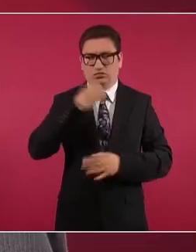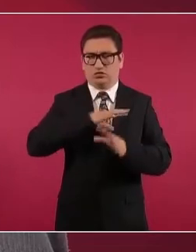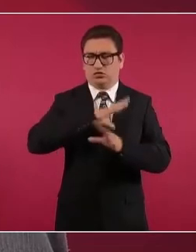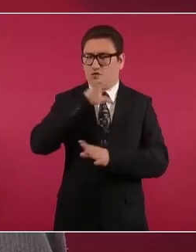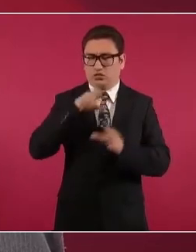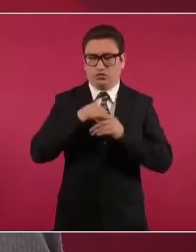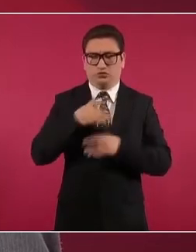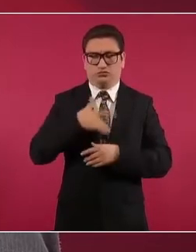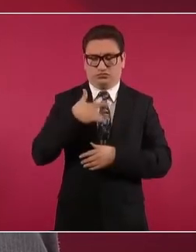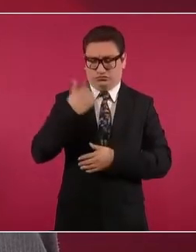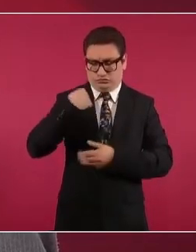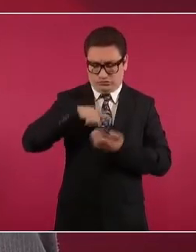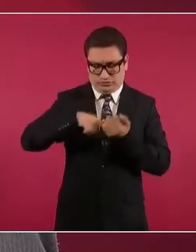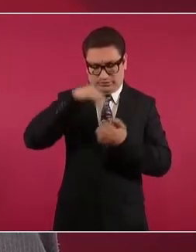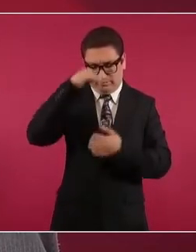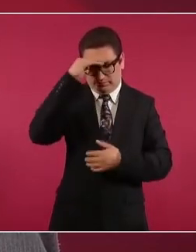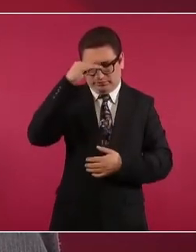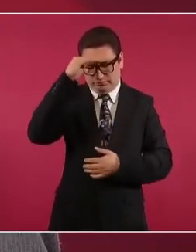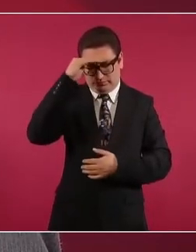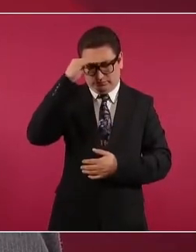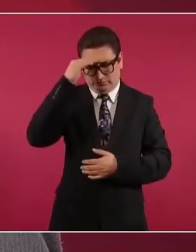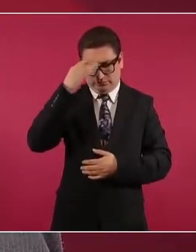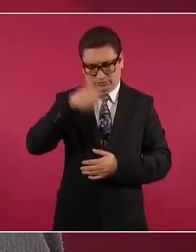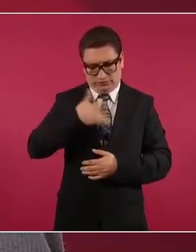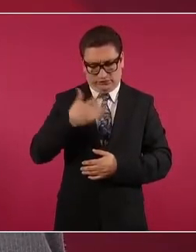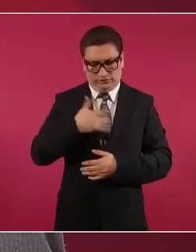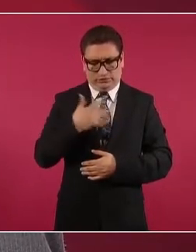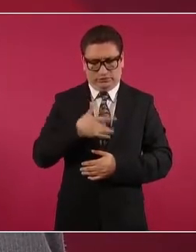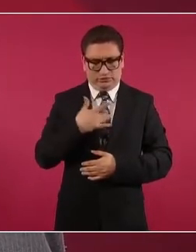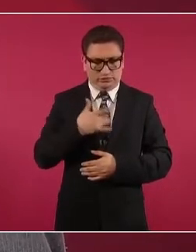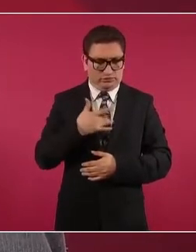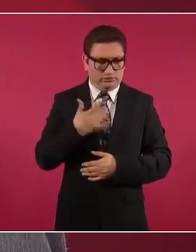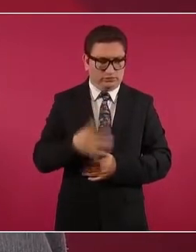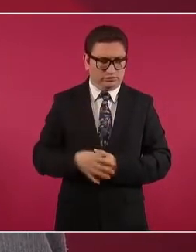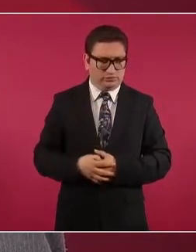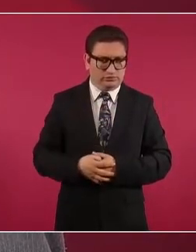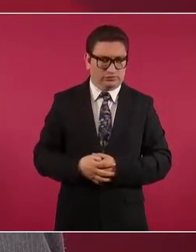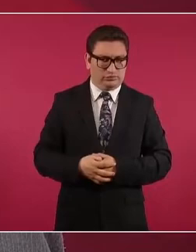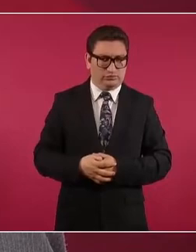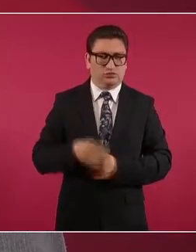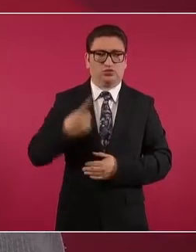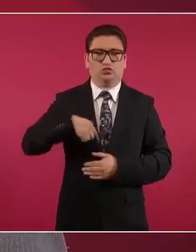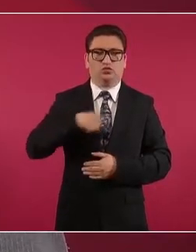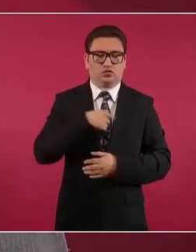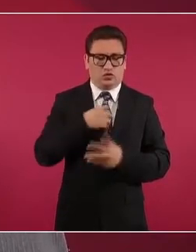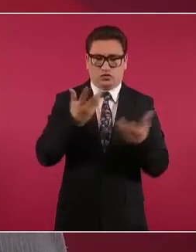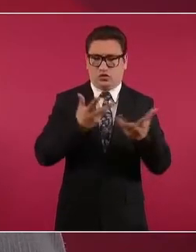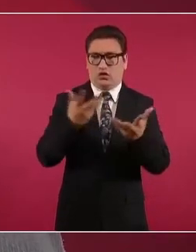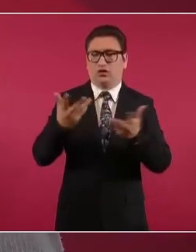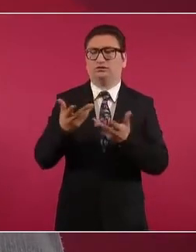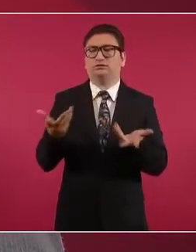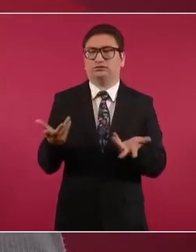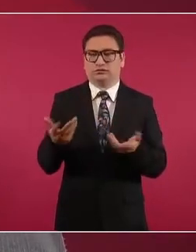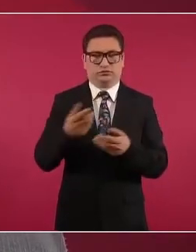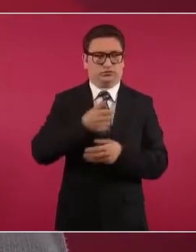cosas, que pensemos lo que estamos haciendo todos.